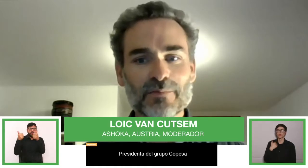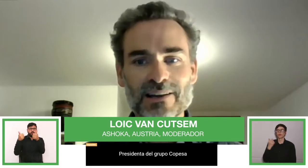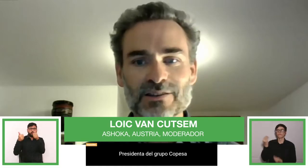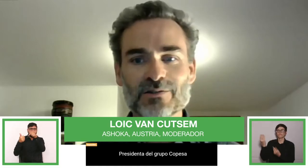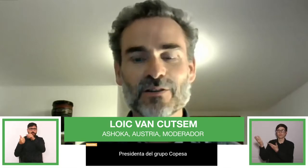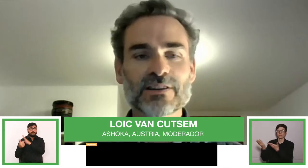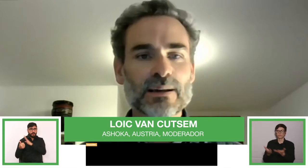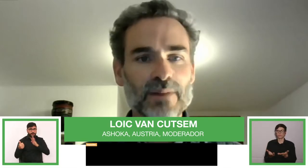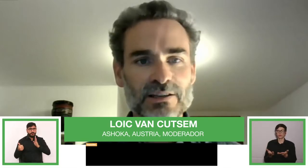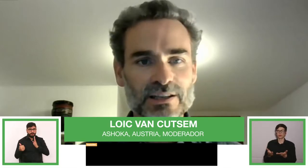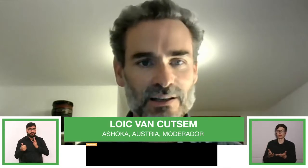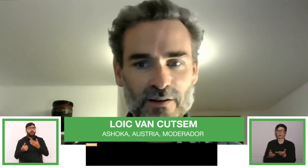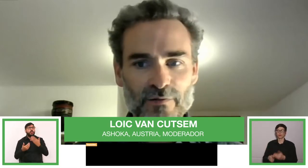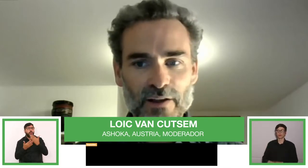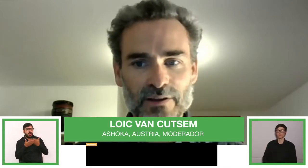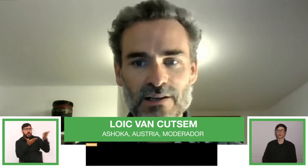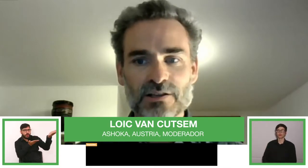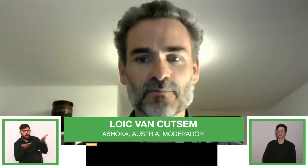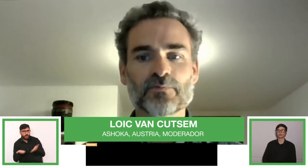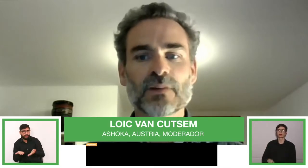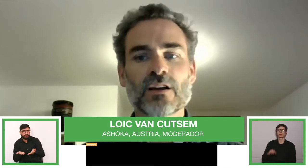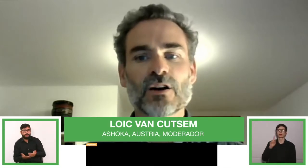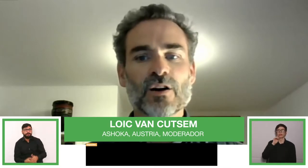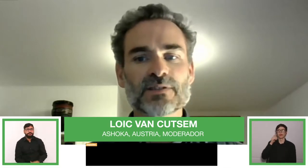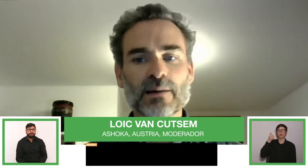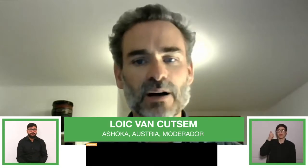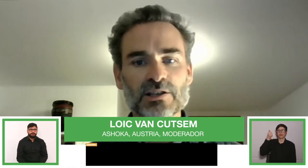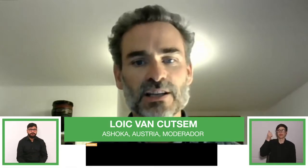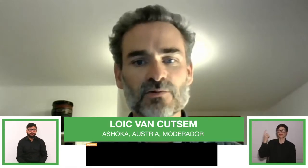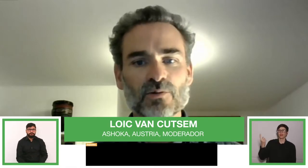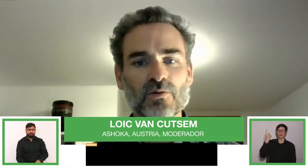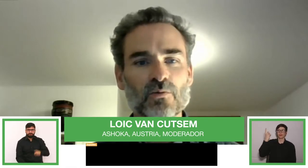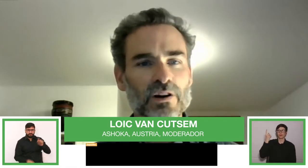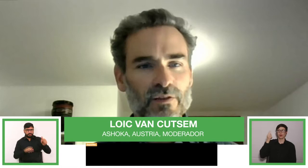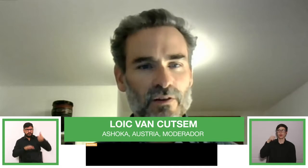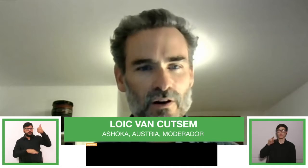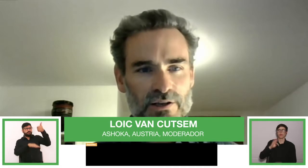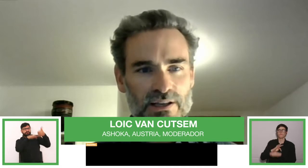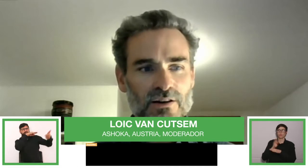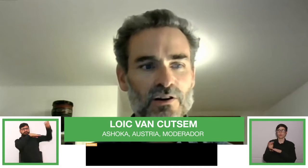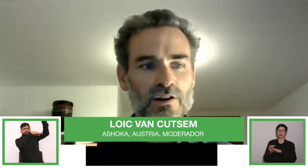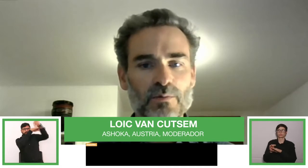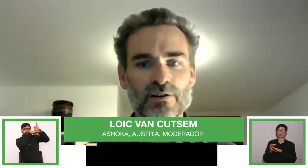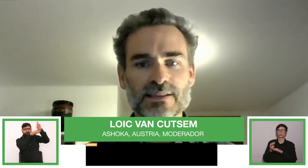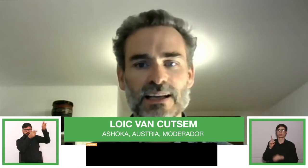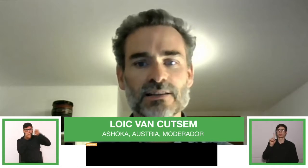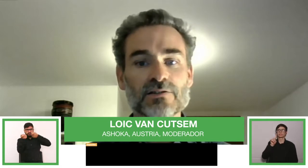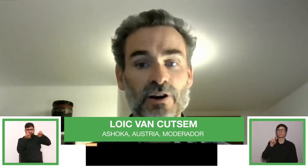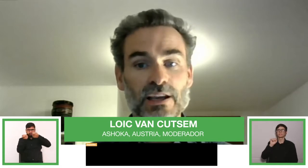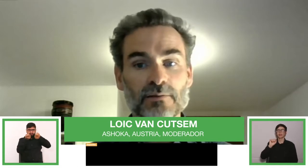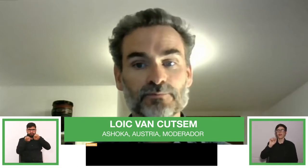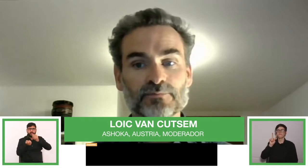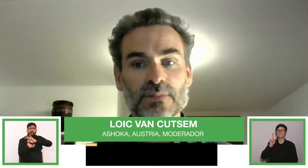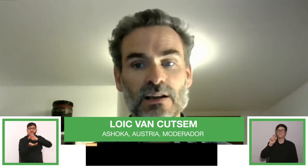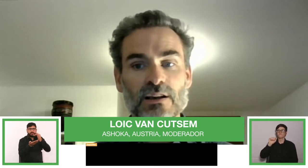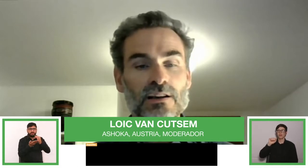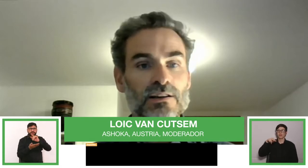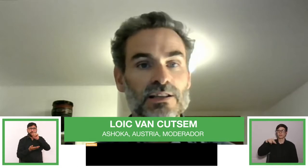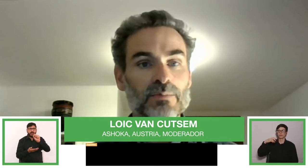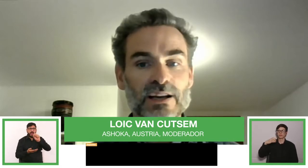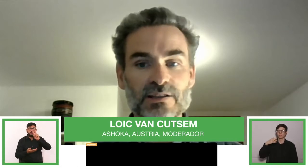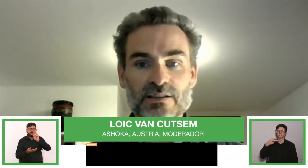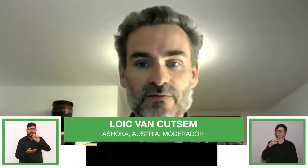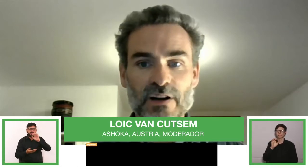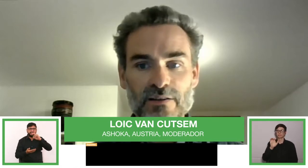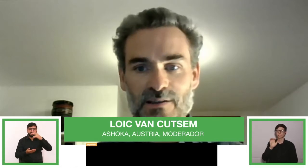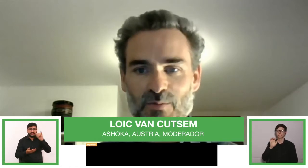Sapakat, presidente general de la Fundación Sabanchi, del Grupo Sabanchi, uno de los más grandes